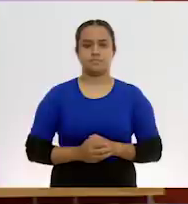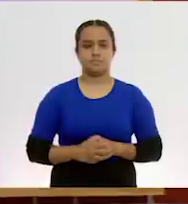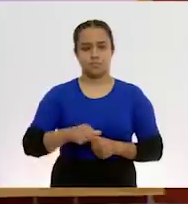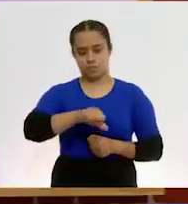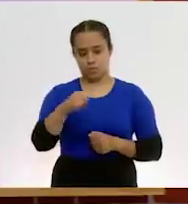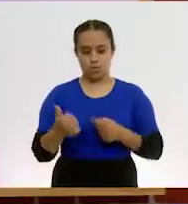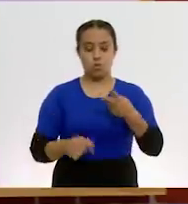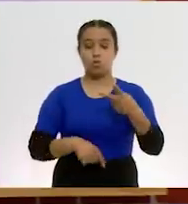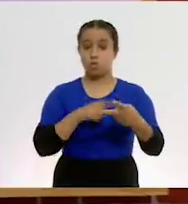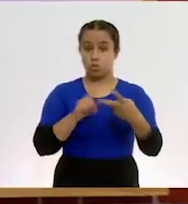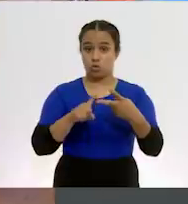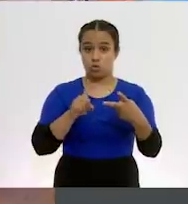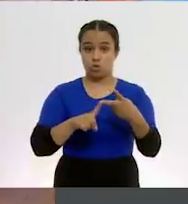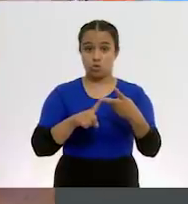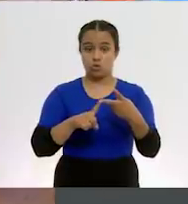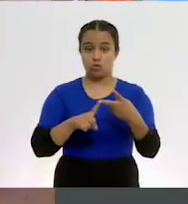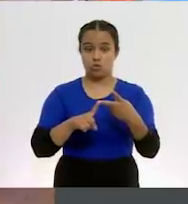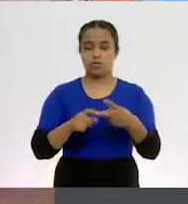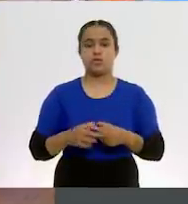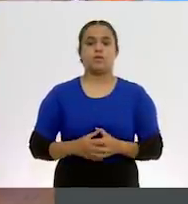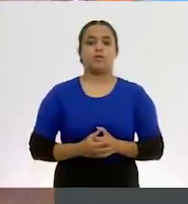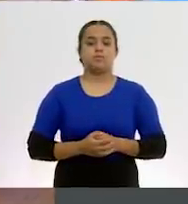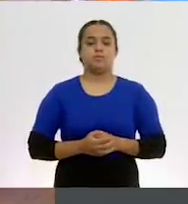El nivel 2